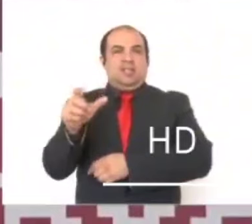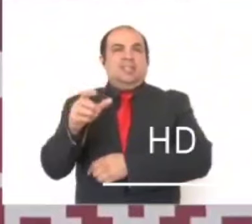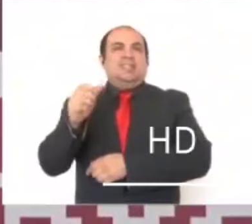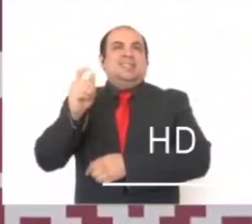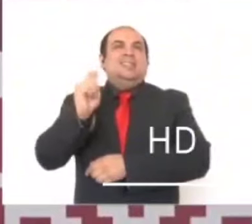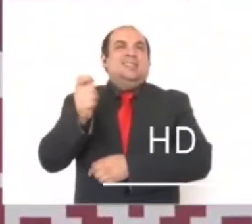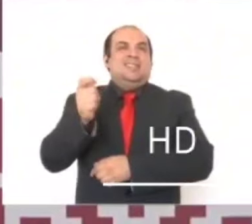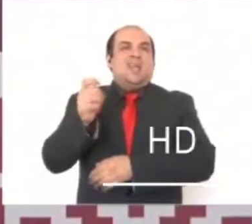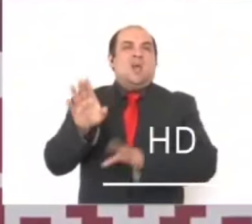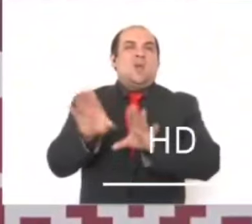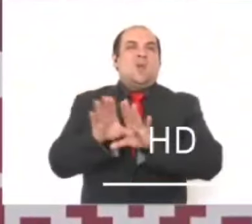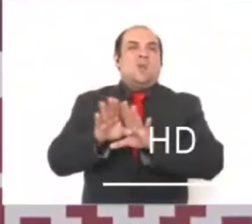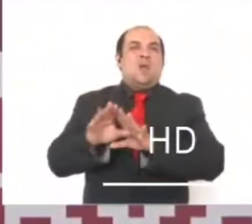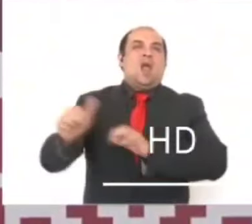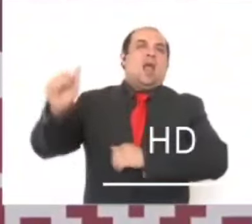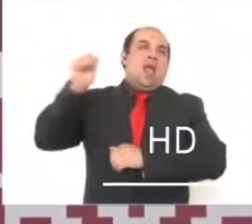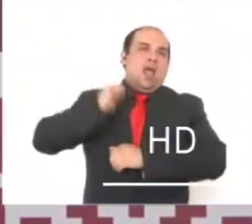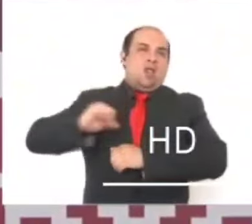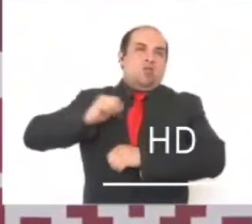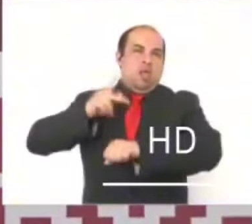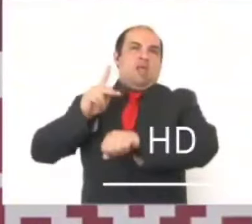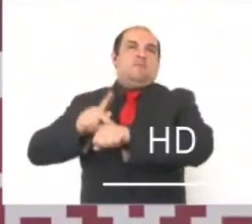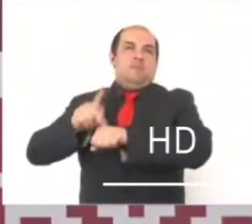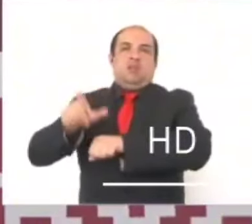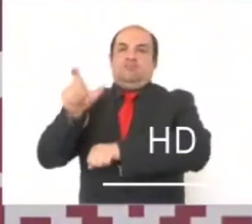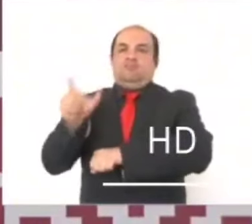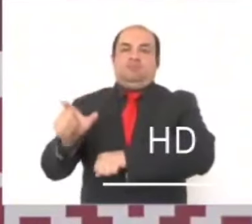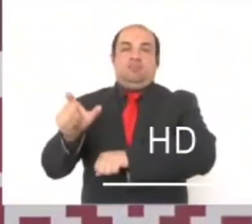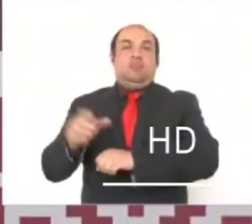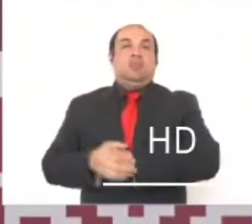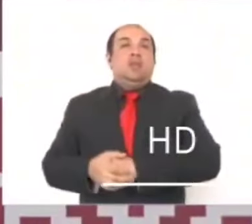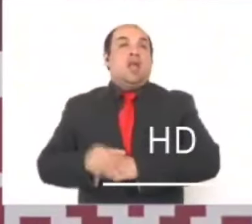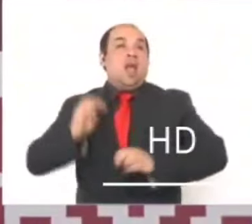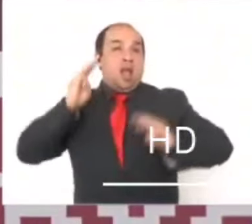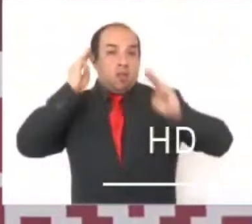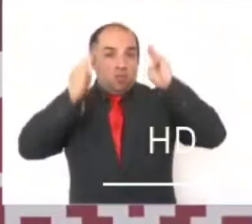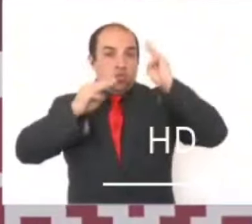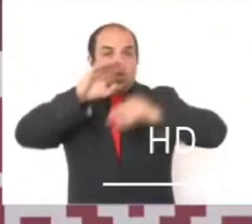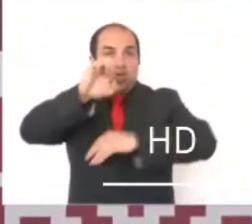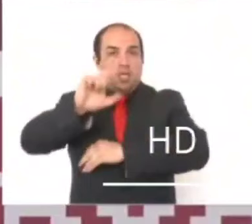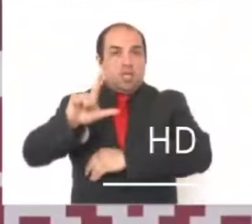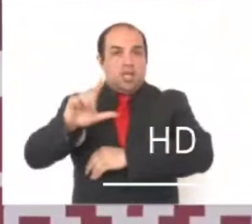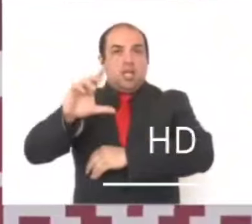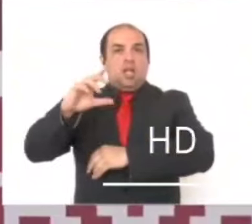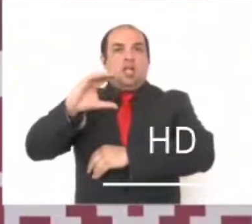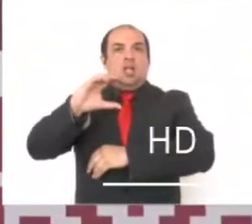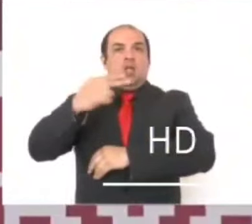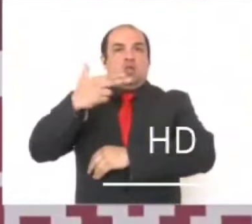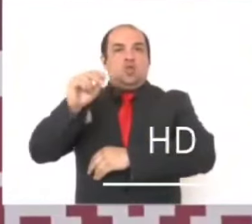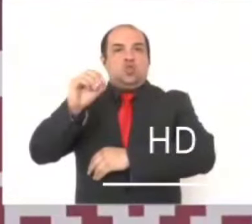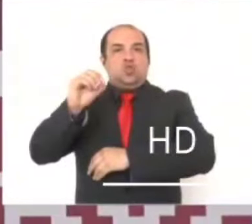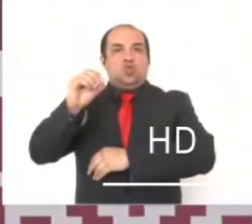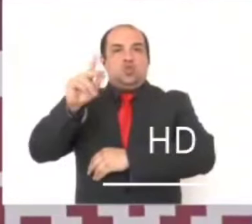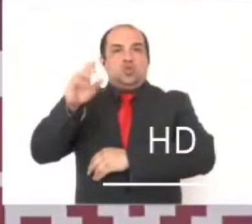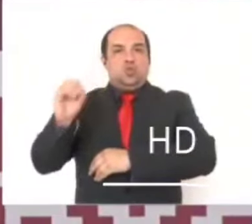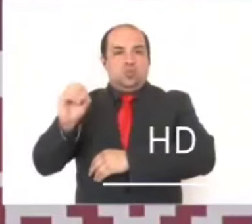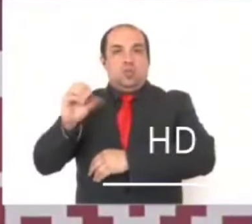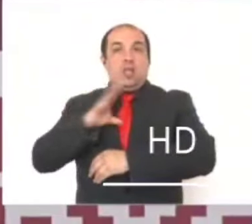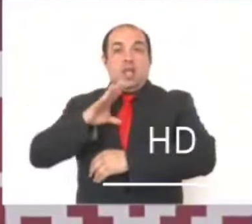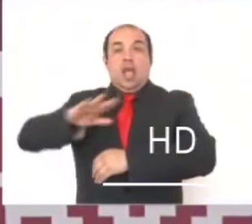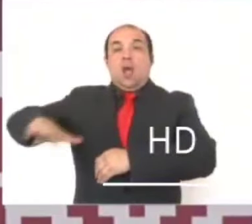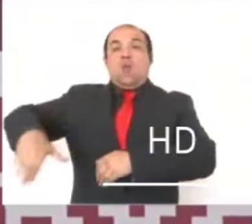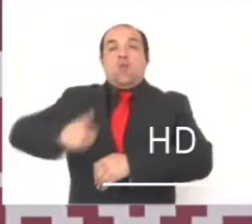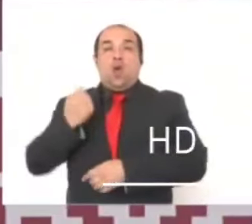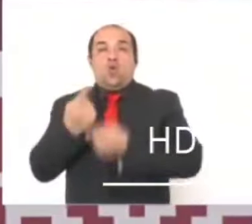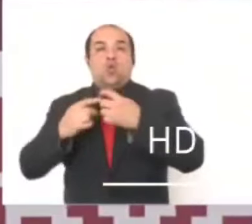vestigio petrificado. De hecho, el Museo del Chopo albergó por décadas algunos